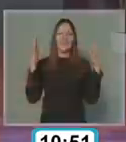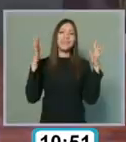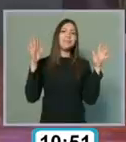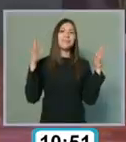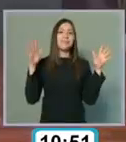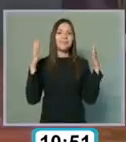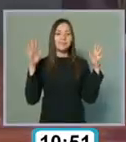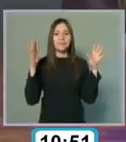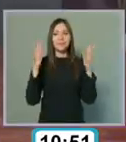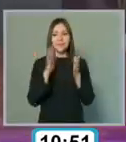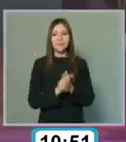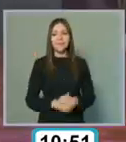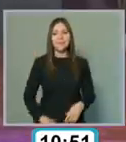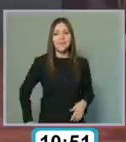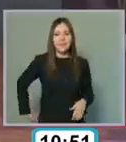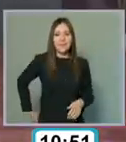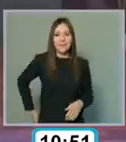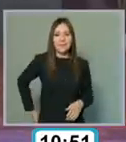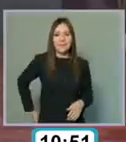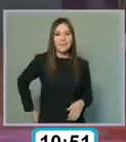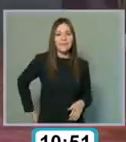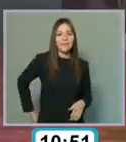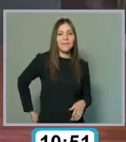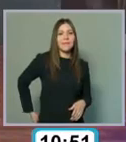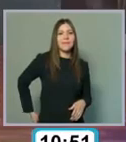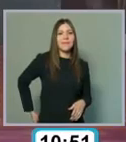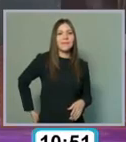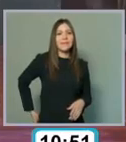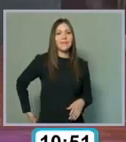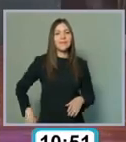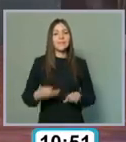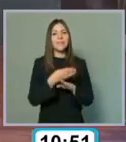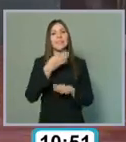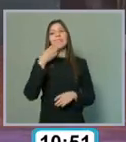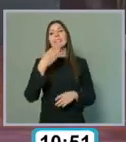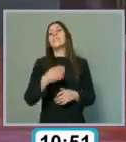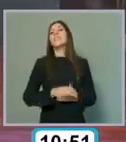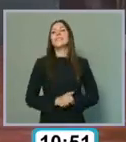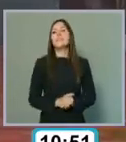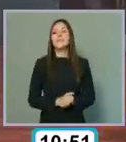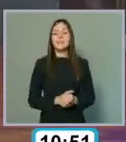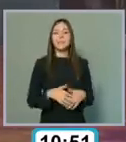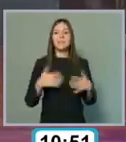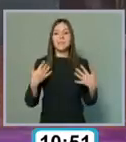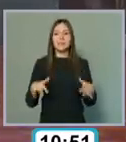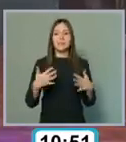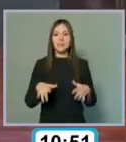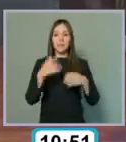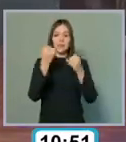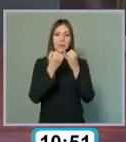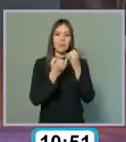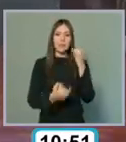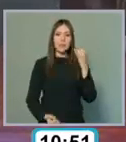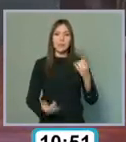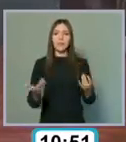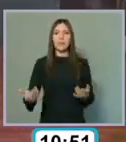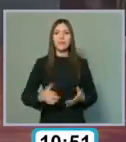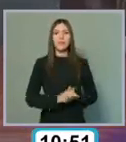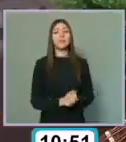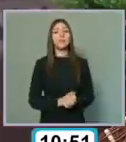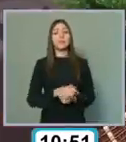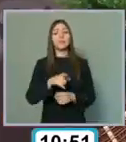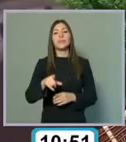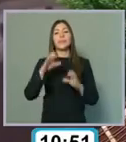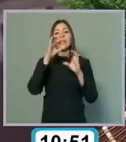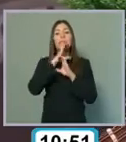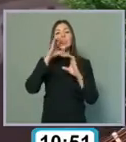Los hermanos Vega Jr. Muy bien. Este tema sí está como Te chupó el diablo. Te chupó el diablo y ya no te vuelven a leer. Ya la